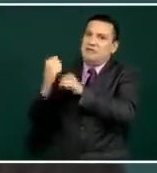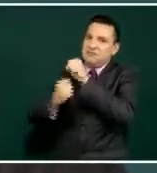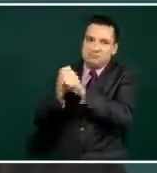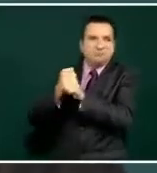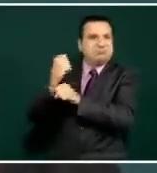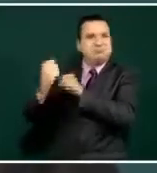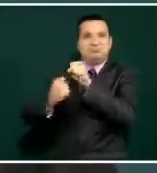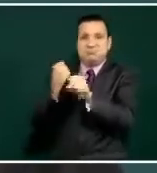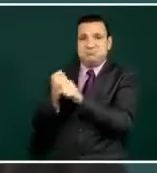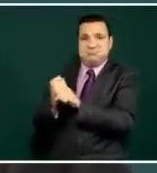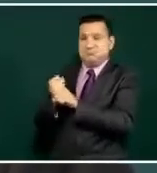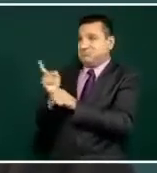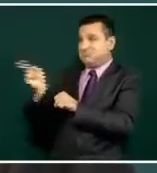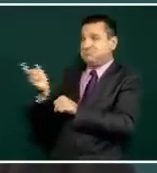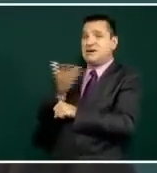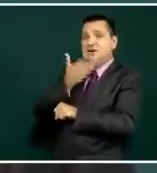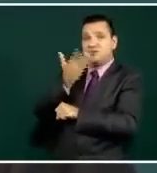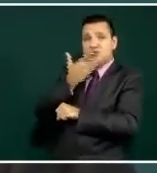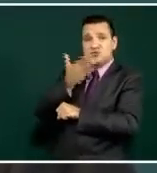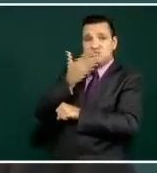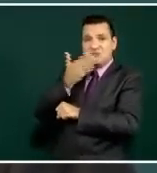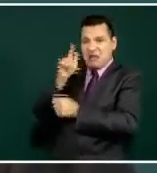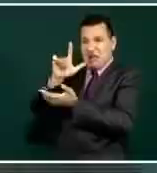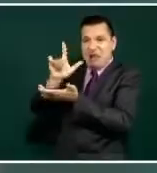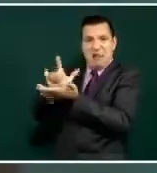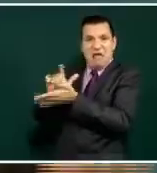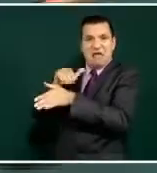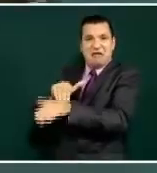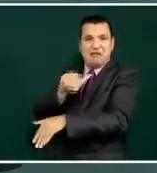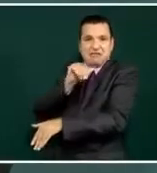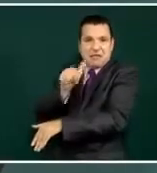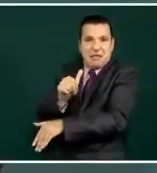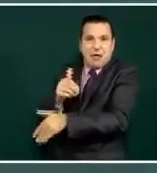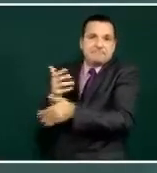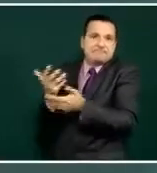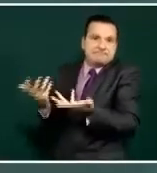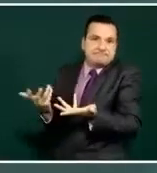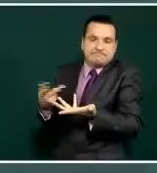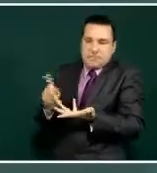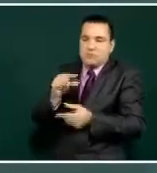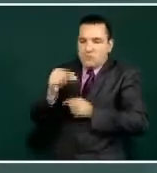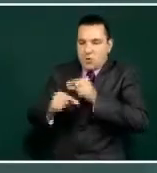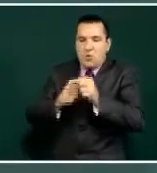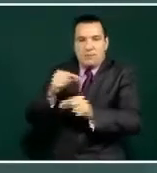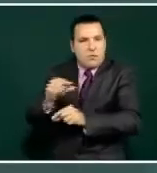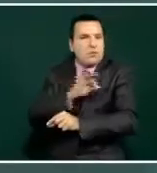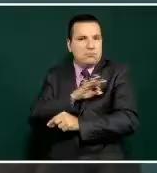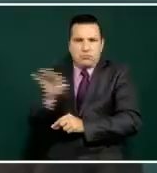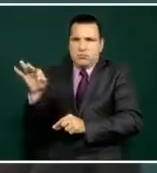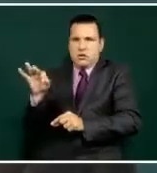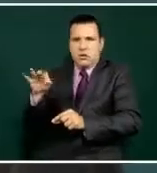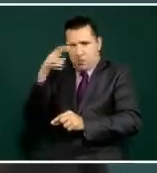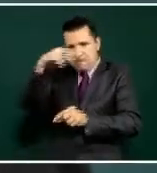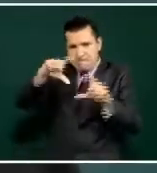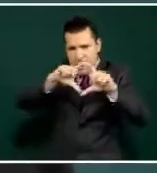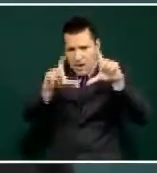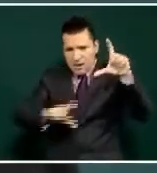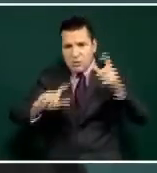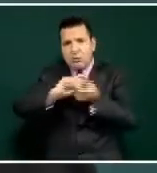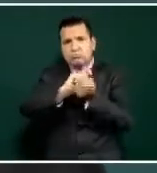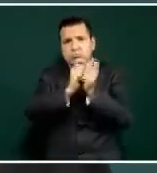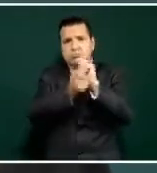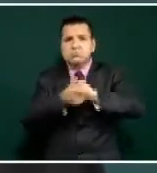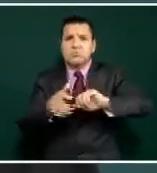prácticas antidemocráticas. Pero sí vamos a lograr la transformación del país, porque mucha